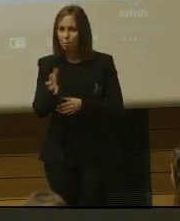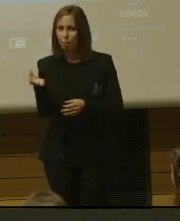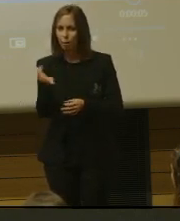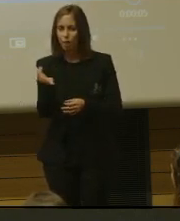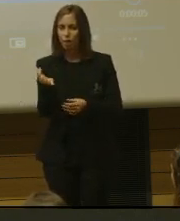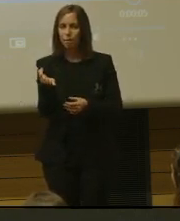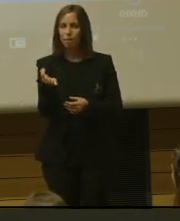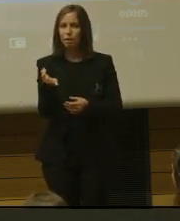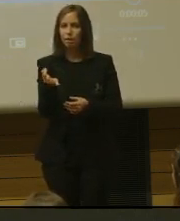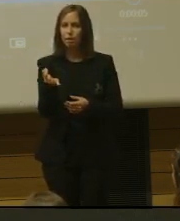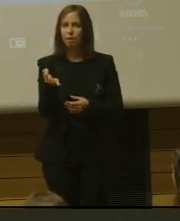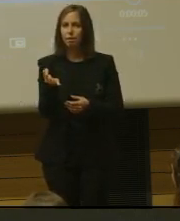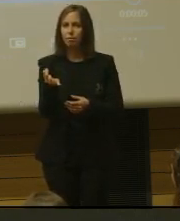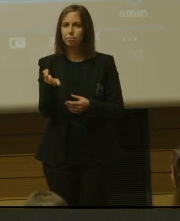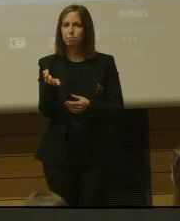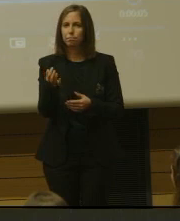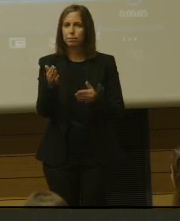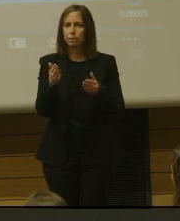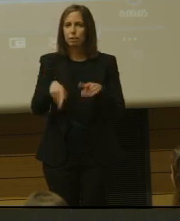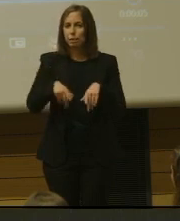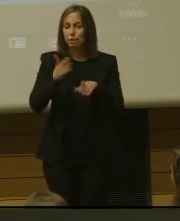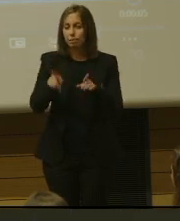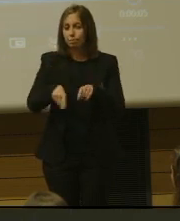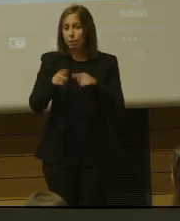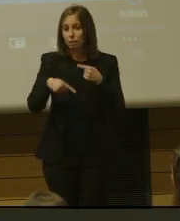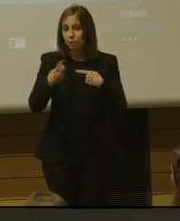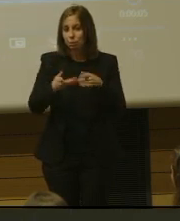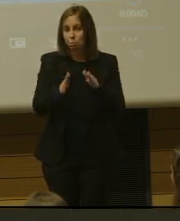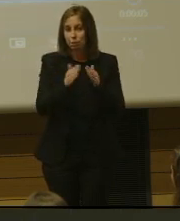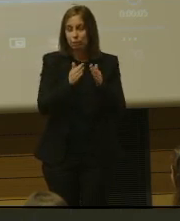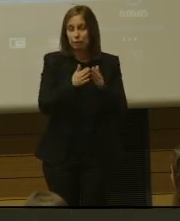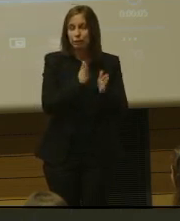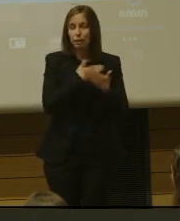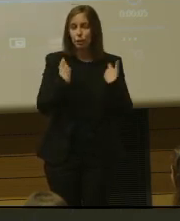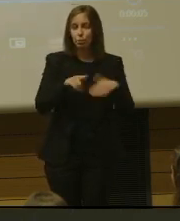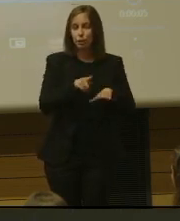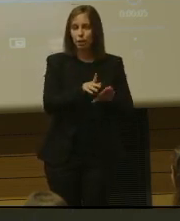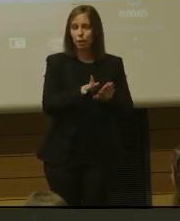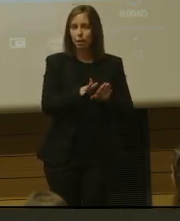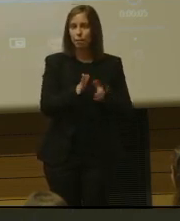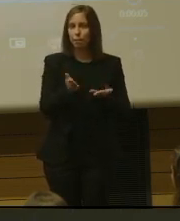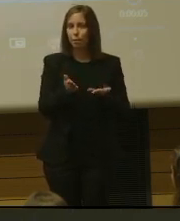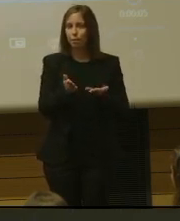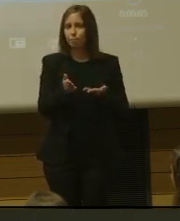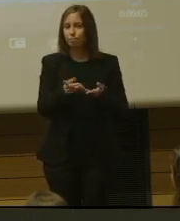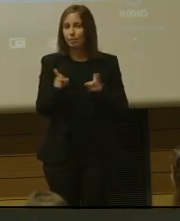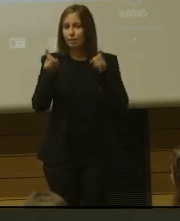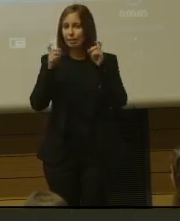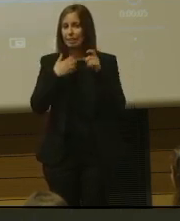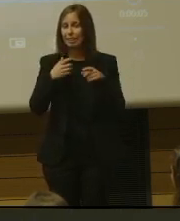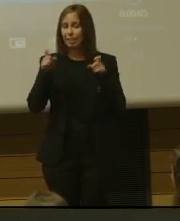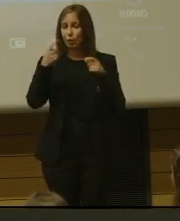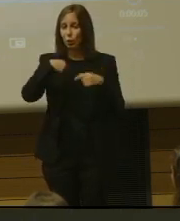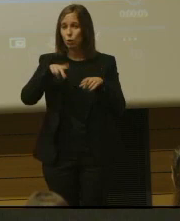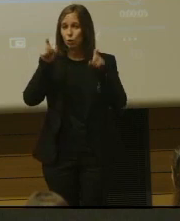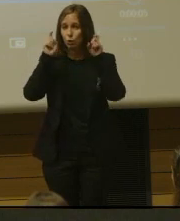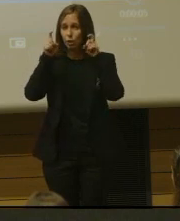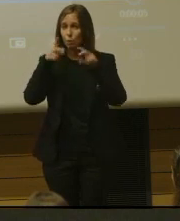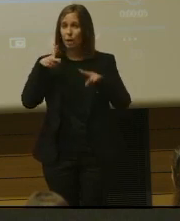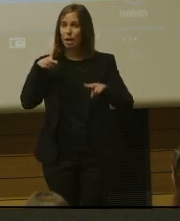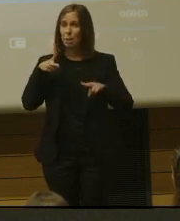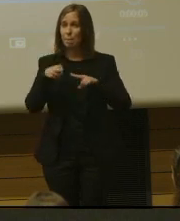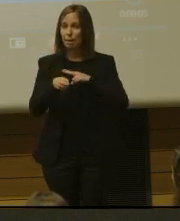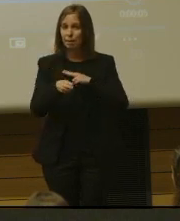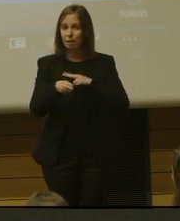lo menos cara afuera. Luego cada uno en su casa, oye, que haga lo que quiera. Pero si estamos educando y estamos previniendo y todos sabemos